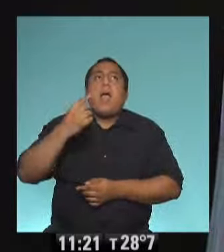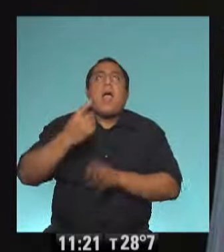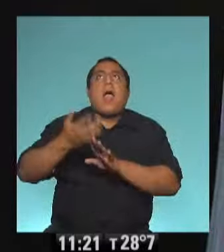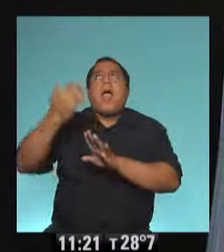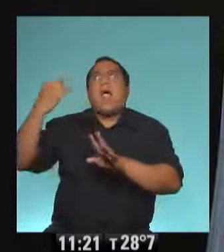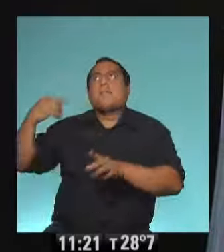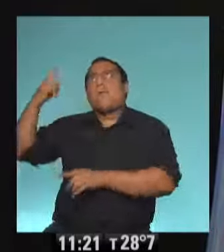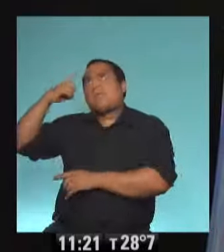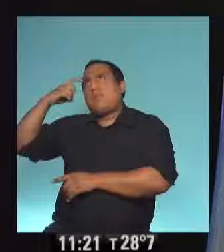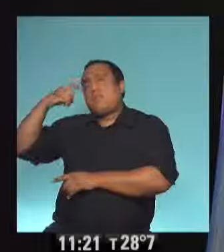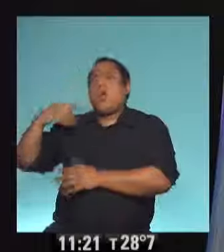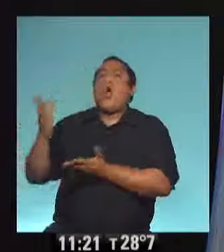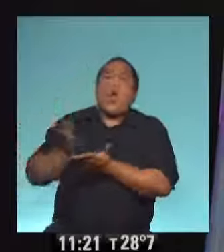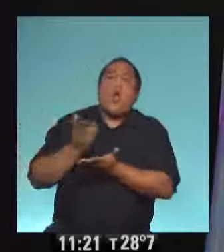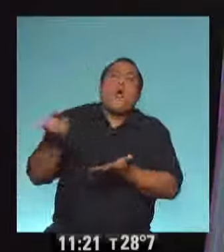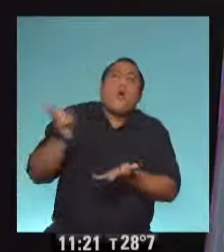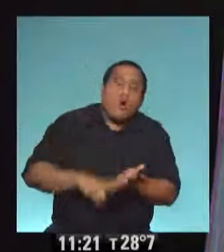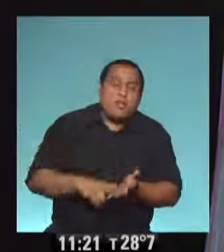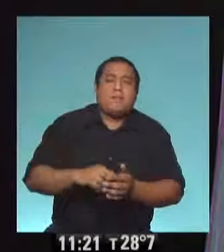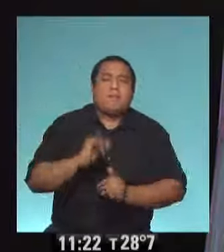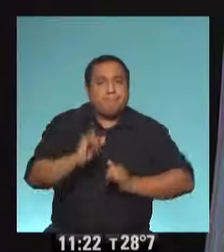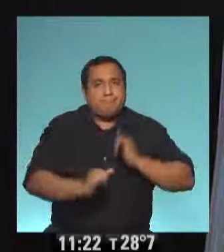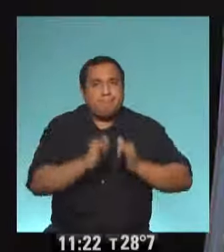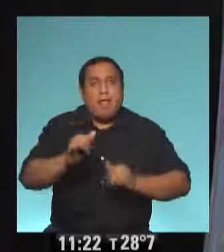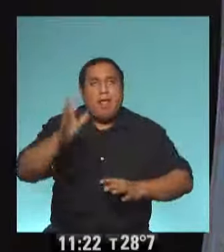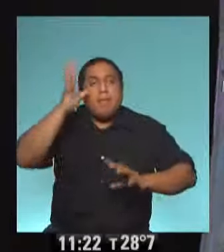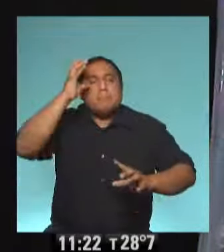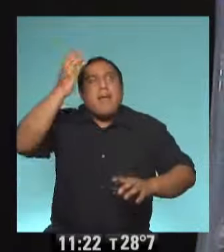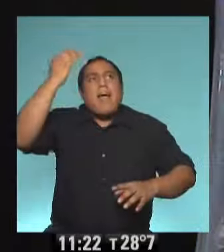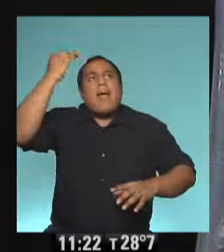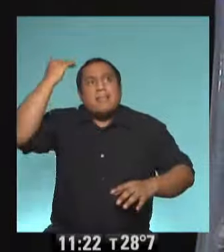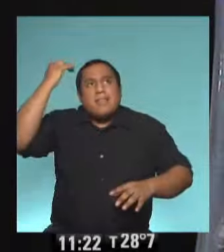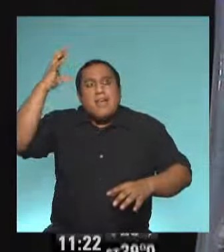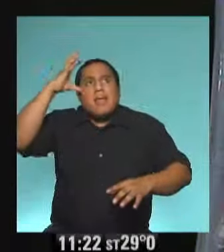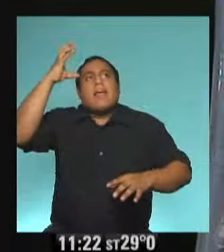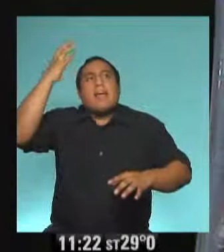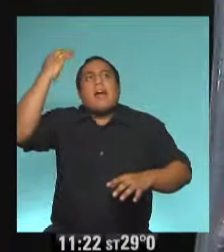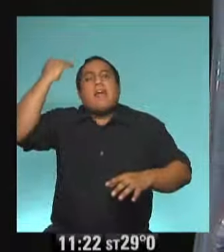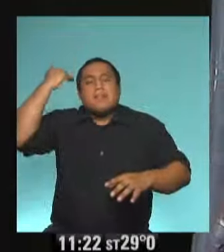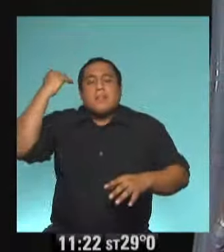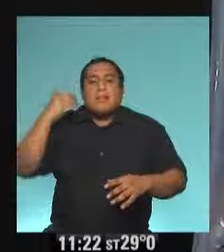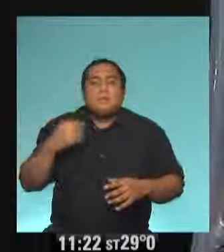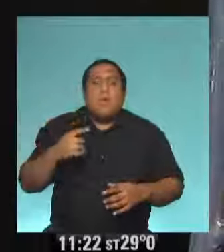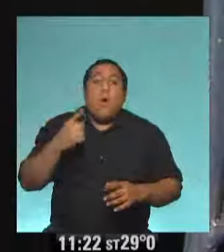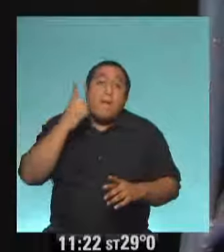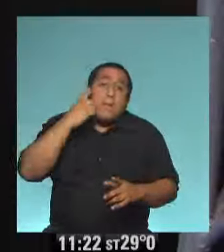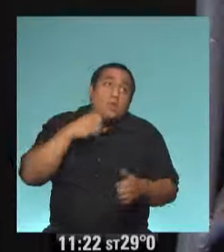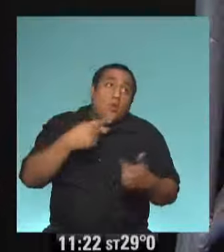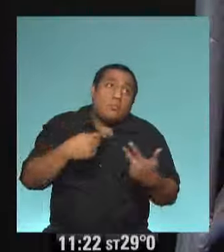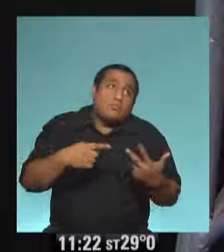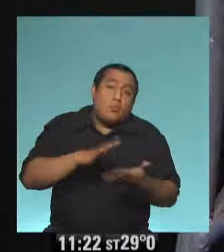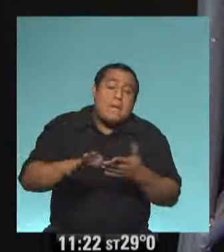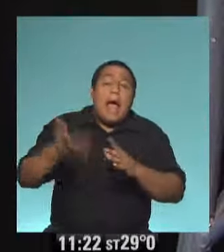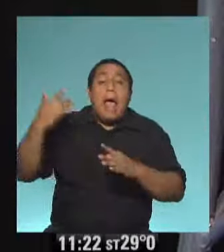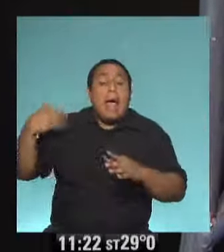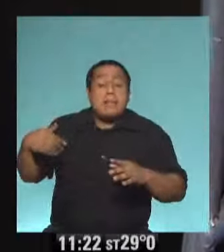que estuvimos viendo. ¿Para qué? Para recordar, para volver a pensar algunas cosas, para conocer otras que quizás en ese